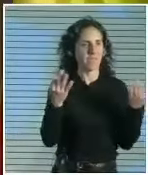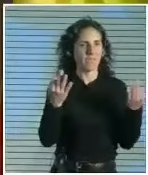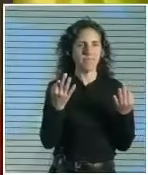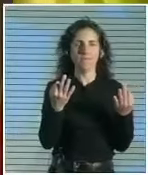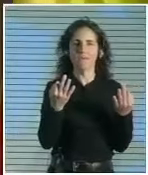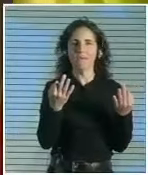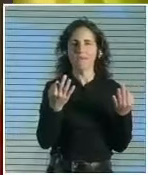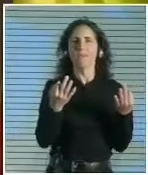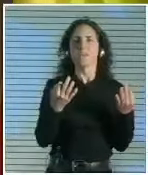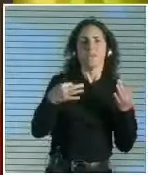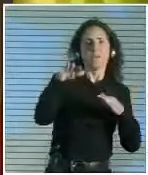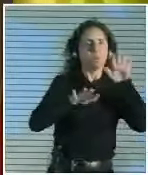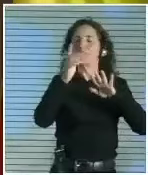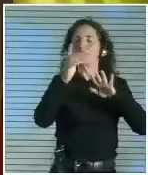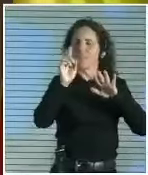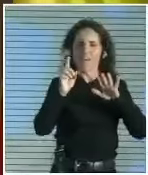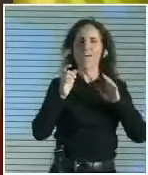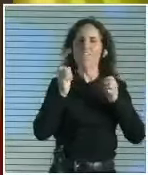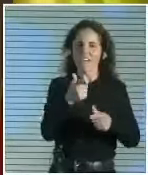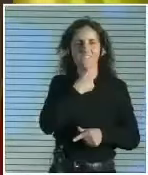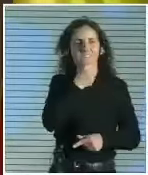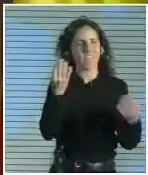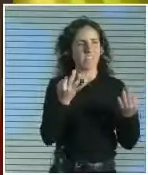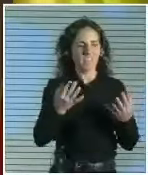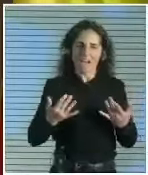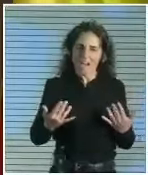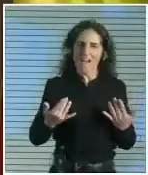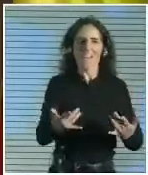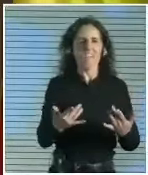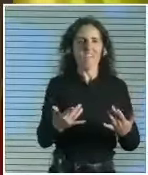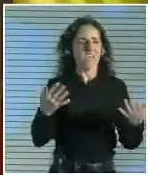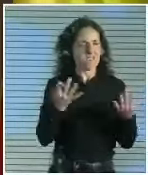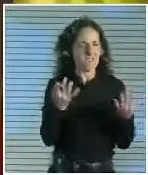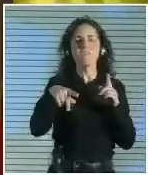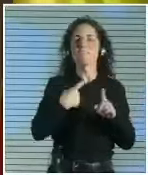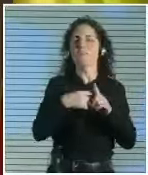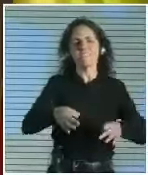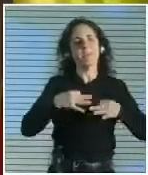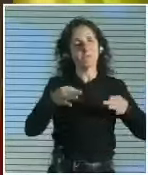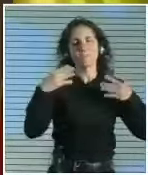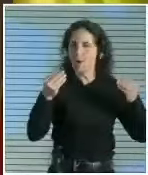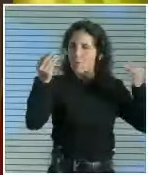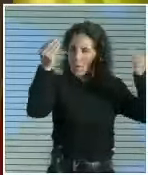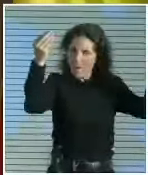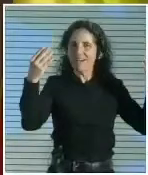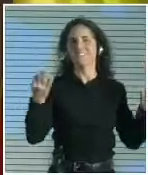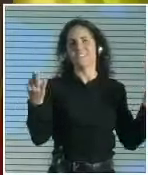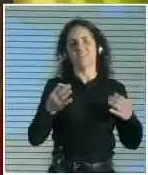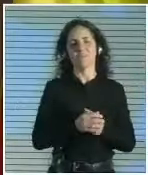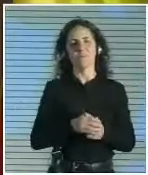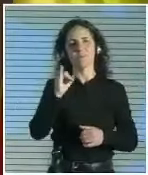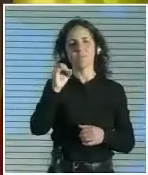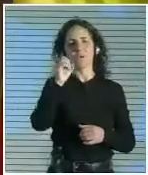course, constantly improving. Jorge, would you like to say a few final remarks? I'll just